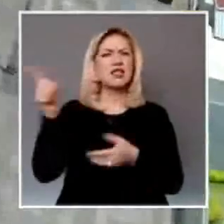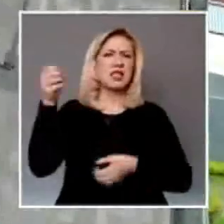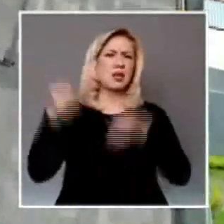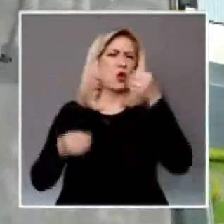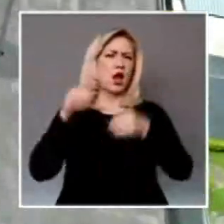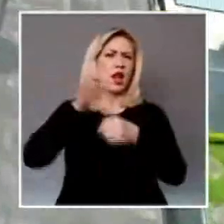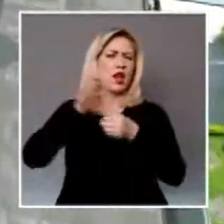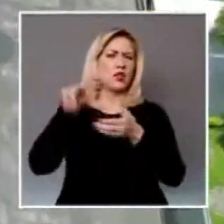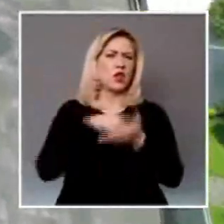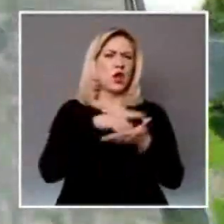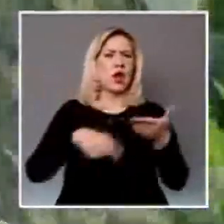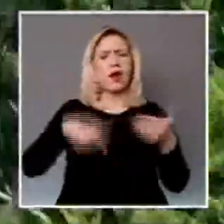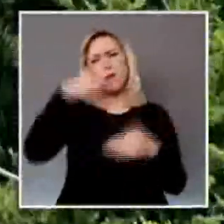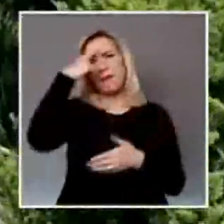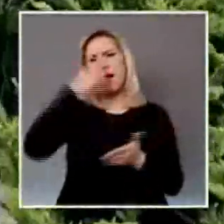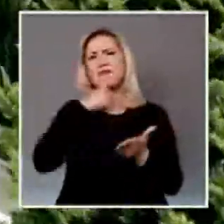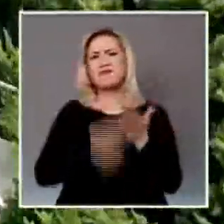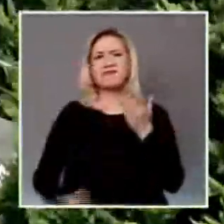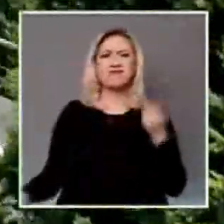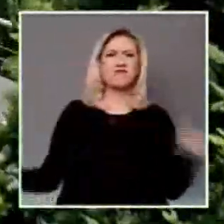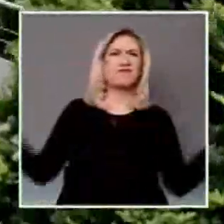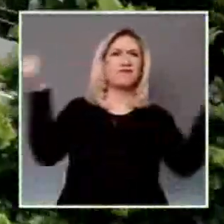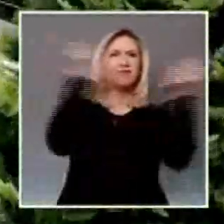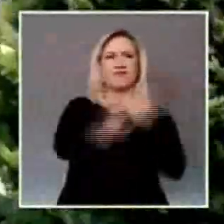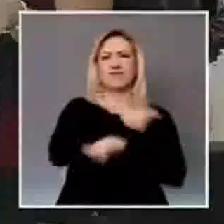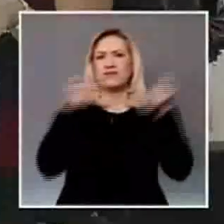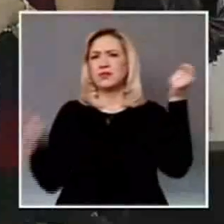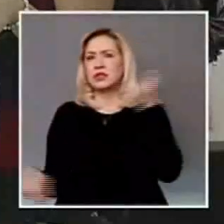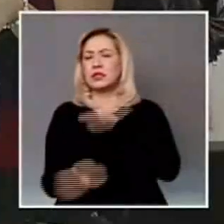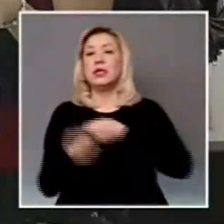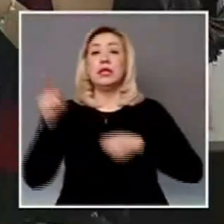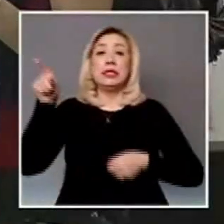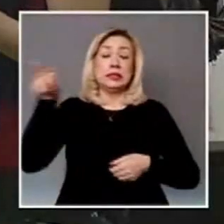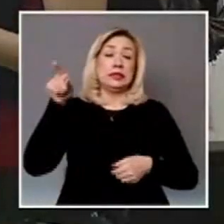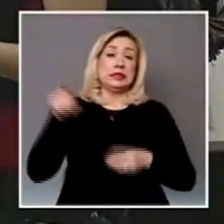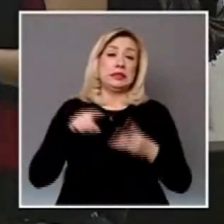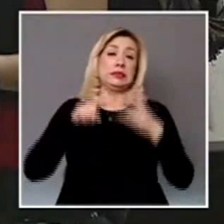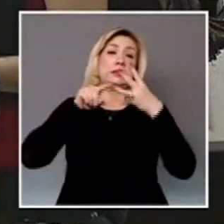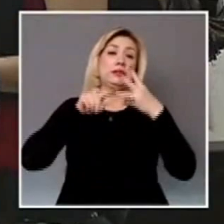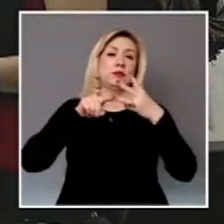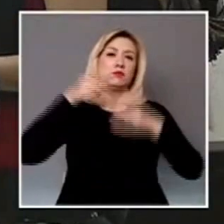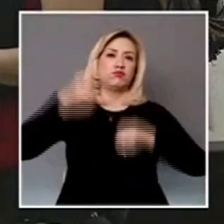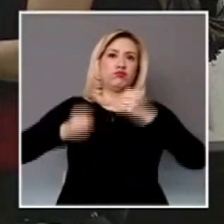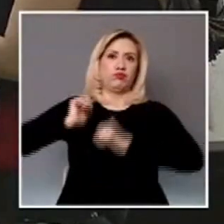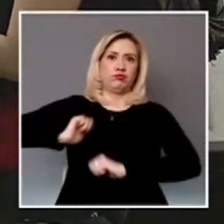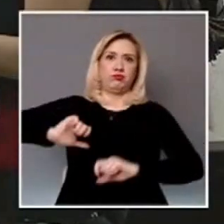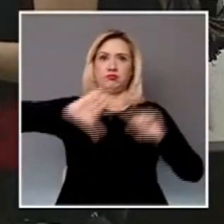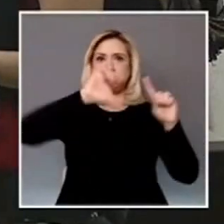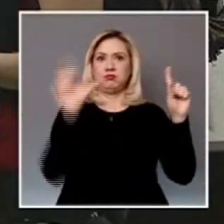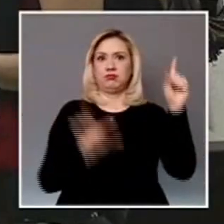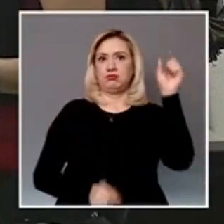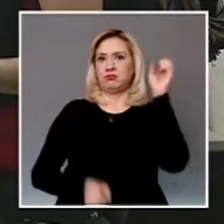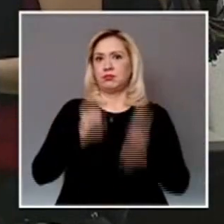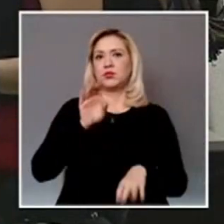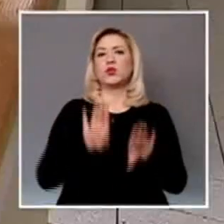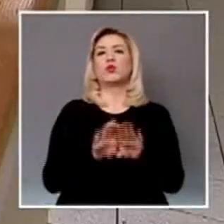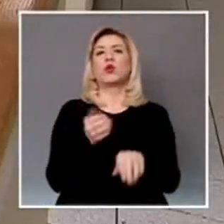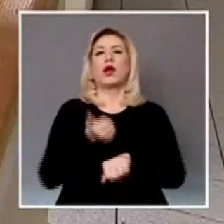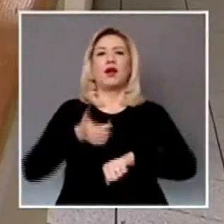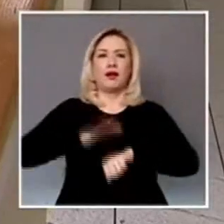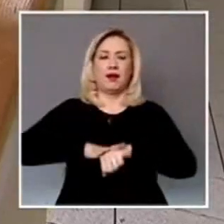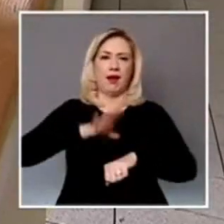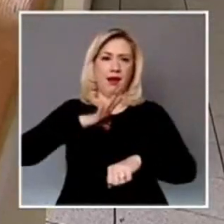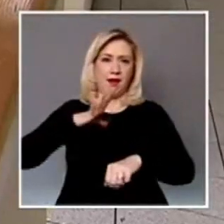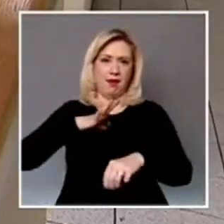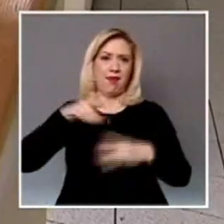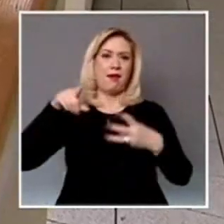Poder Judicial de la Federación, uno de los 3 órganos auxiliares de fiscalización administrativa con los que cuenta. El Manual